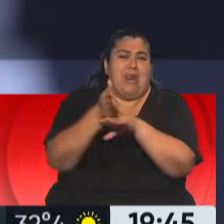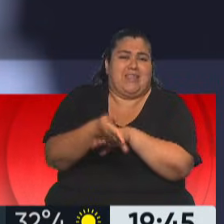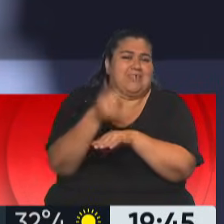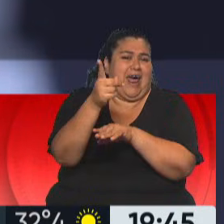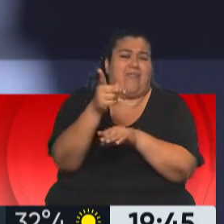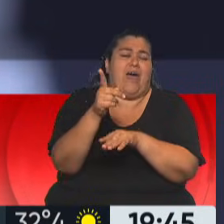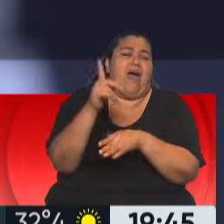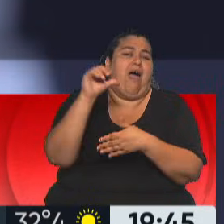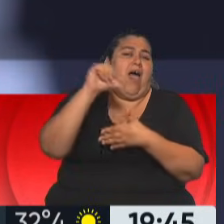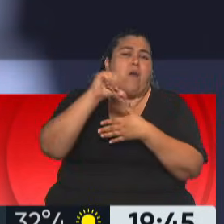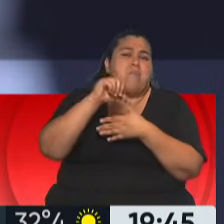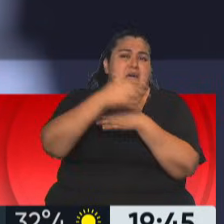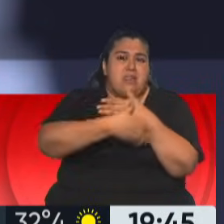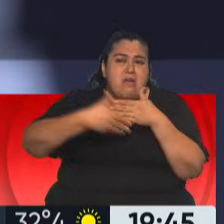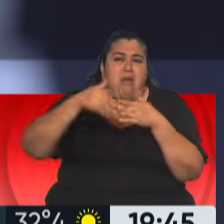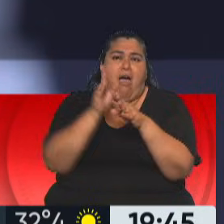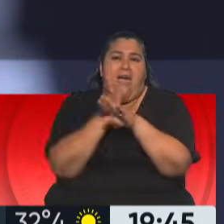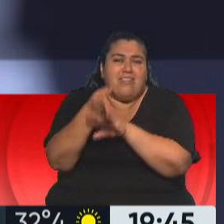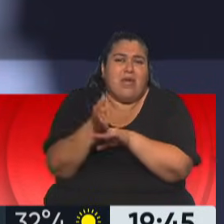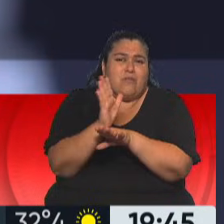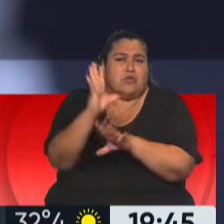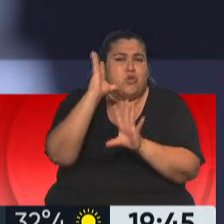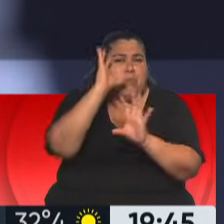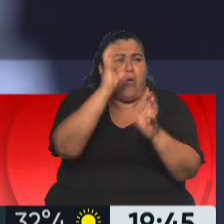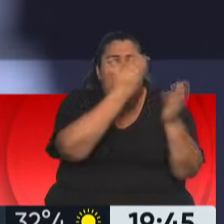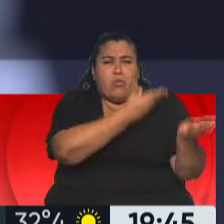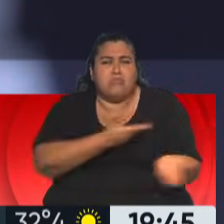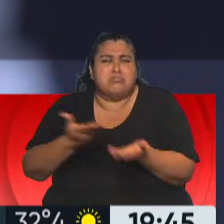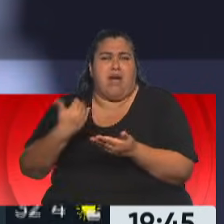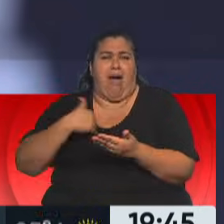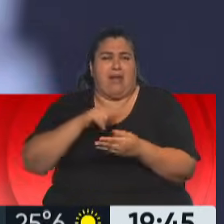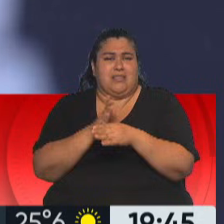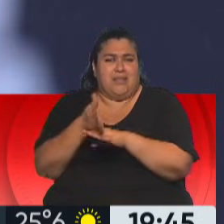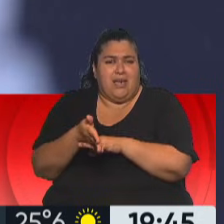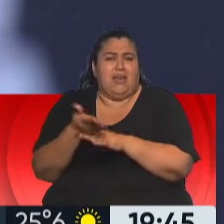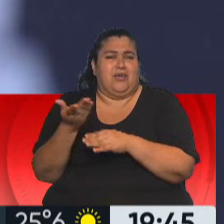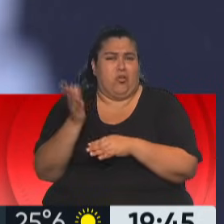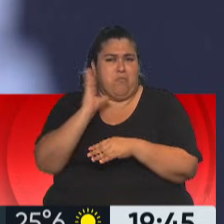país hermoso. Yo recuerdo cómo recibíamos a los argentinos en Venezuela.